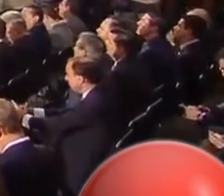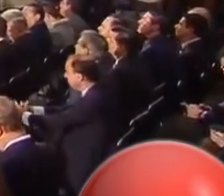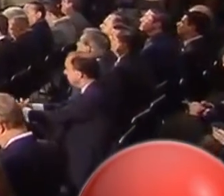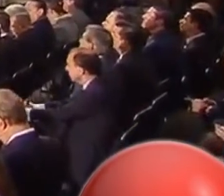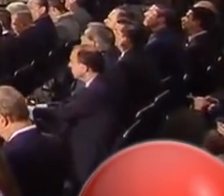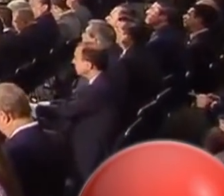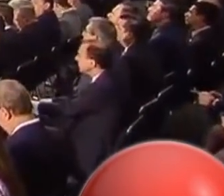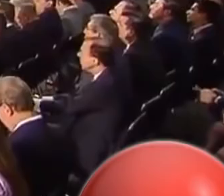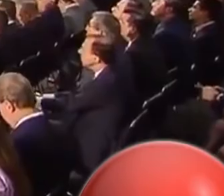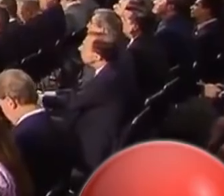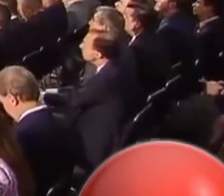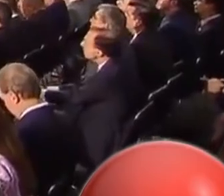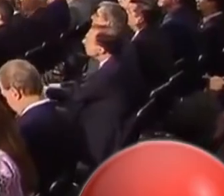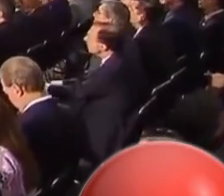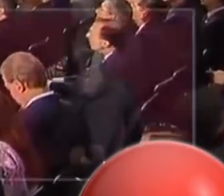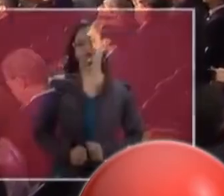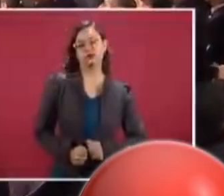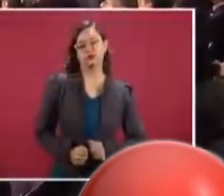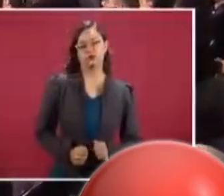apoyos